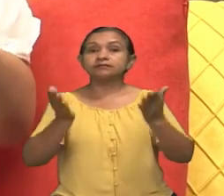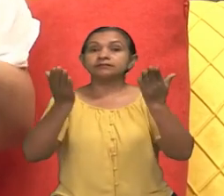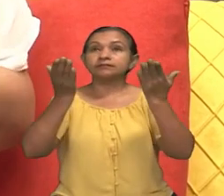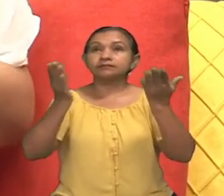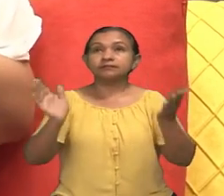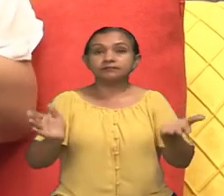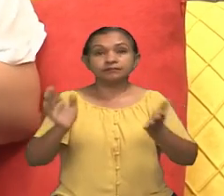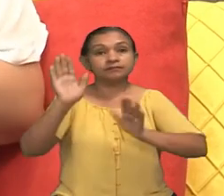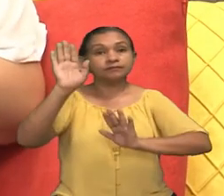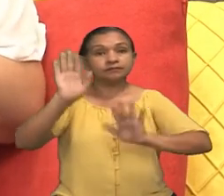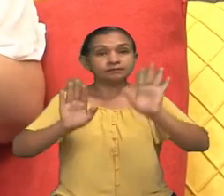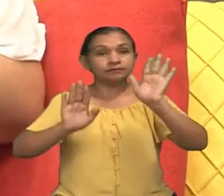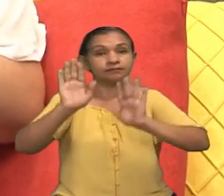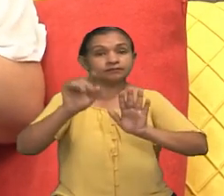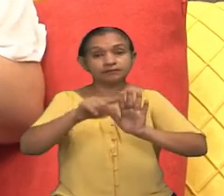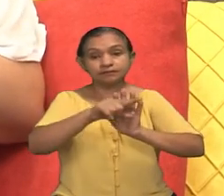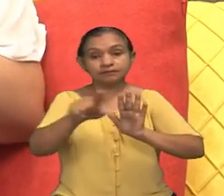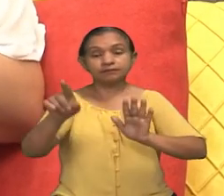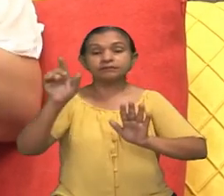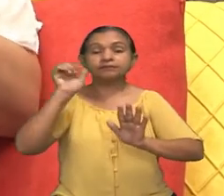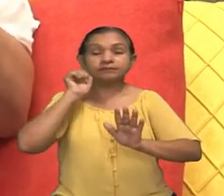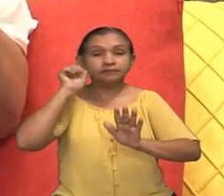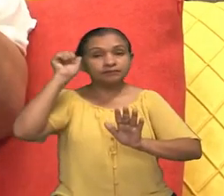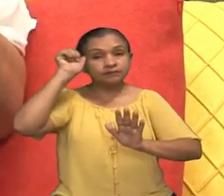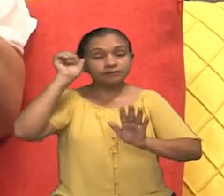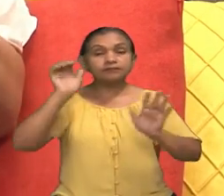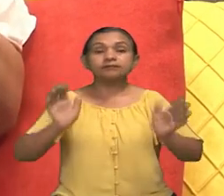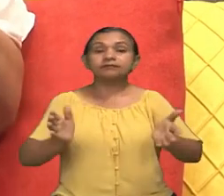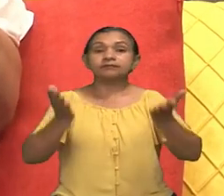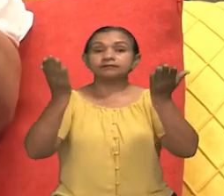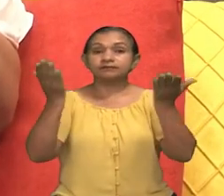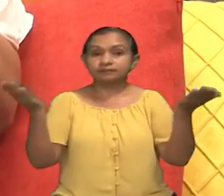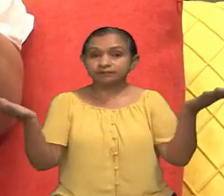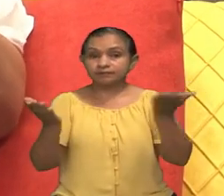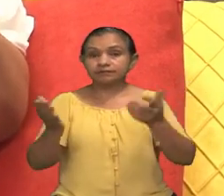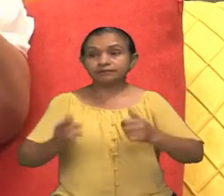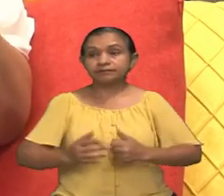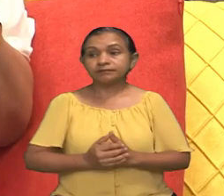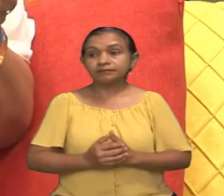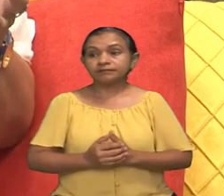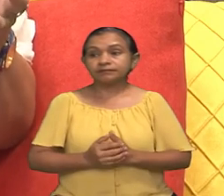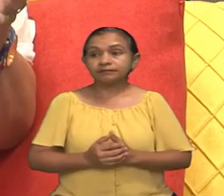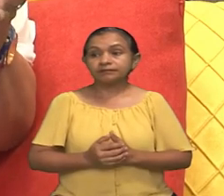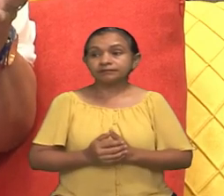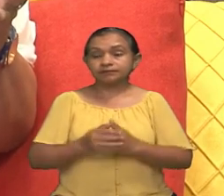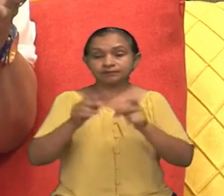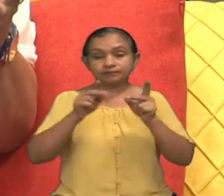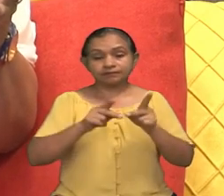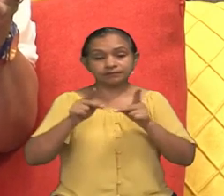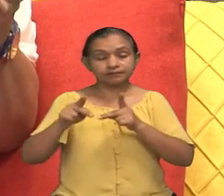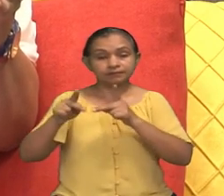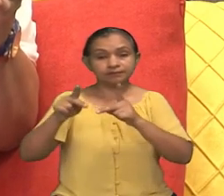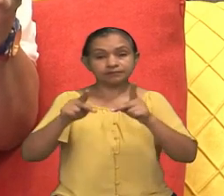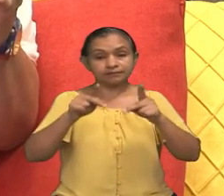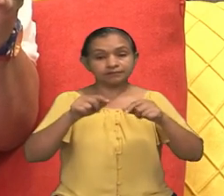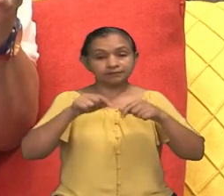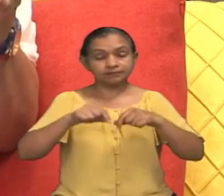la participación hacia los adultos mayores. Entonces, estas personas son